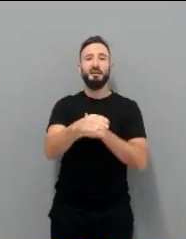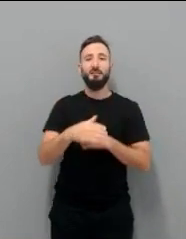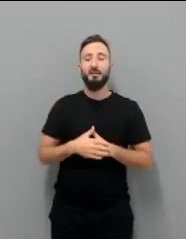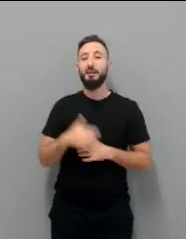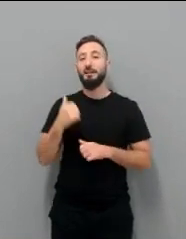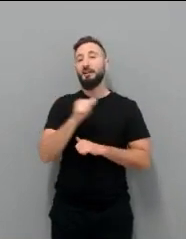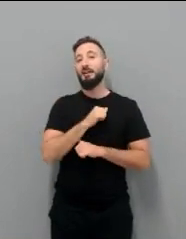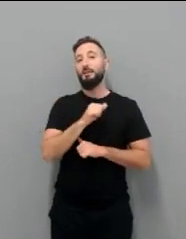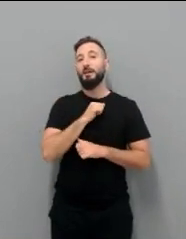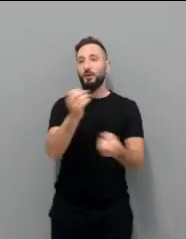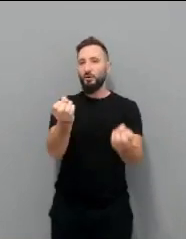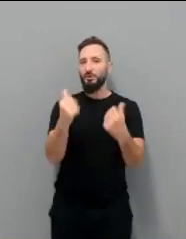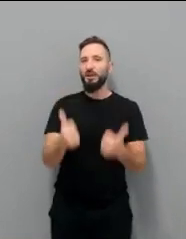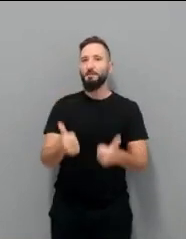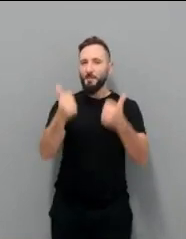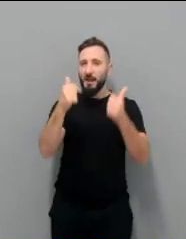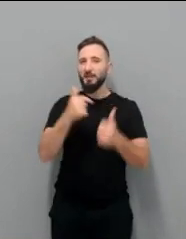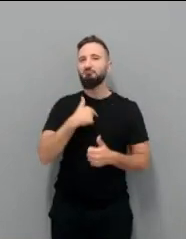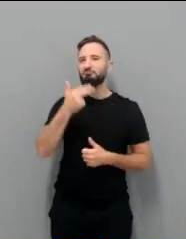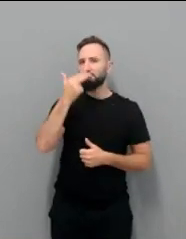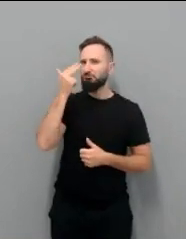compañeros. Ha sido súper interesante el caso.